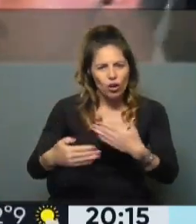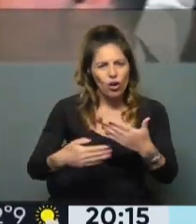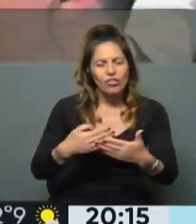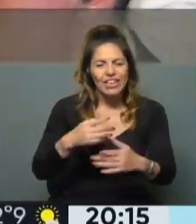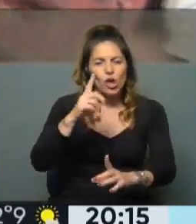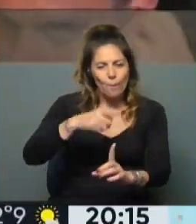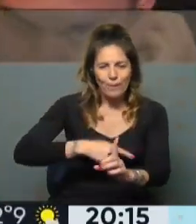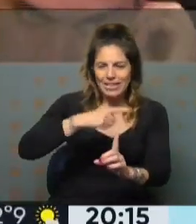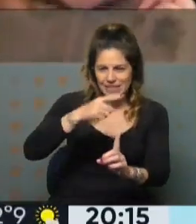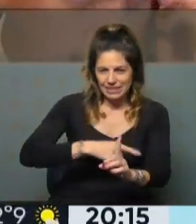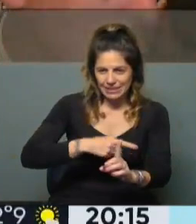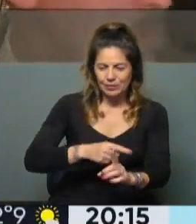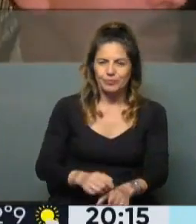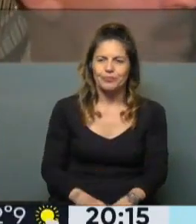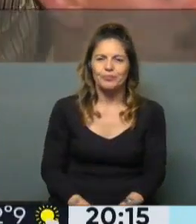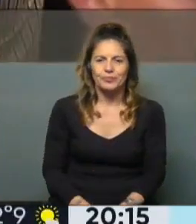estos